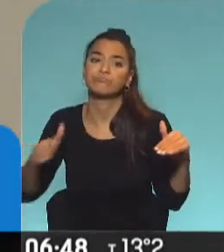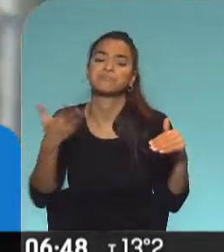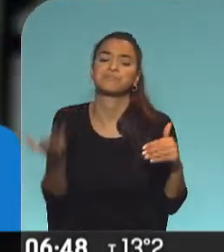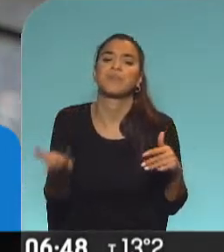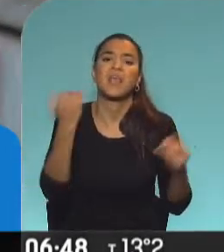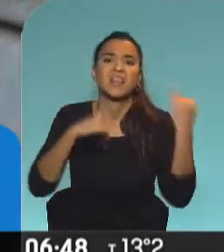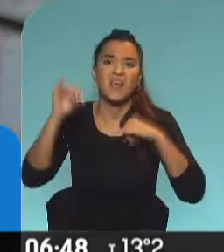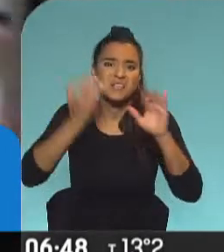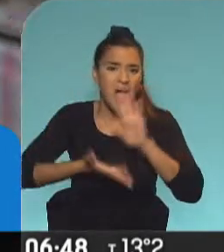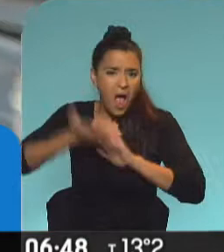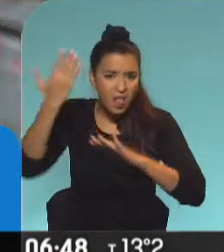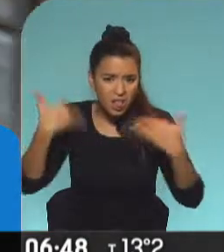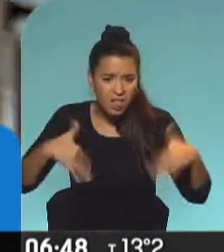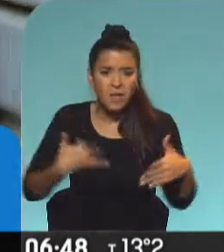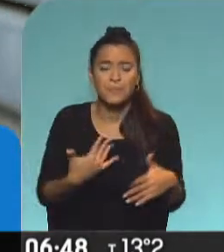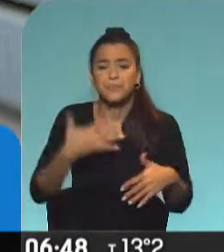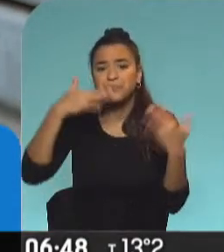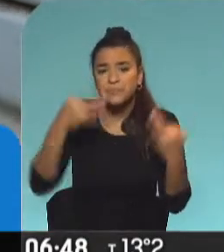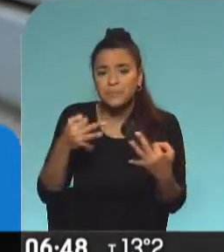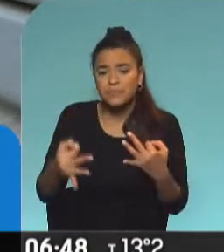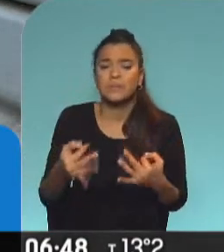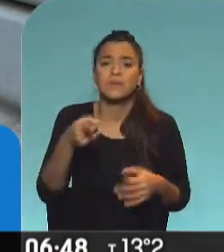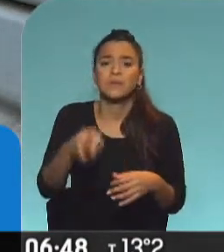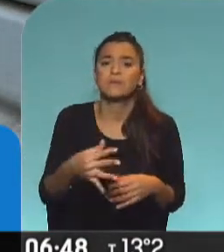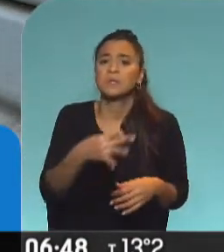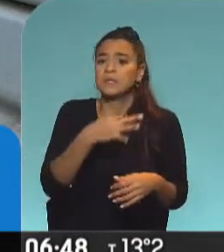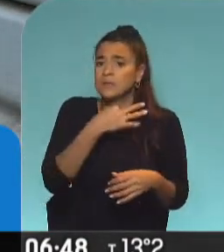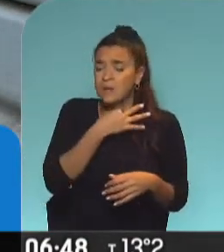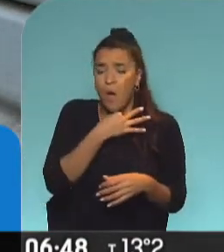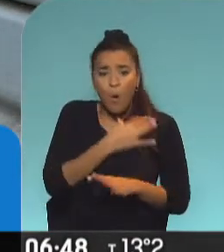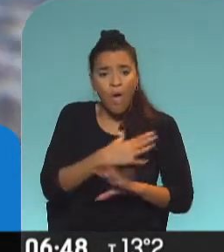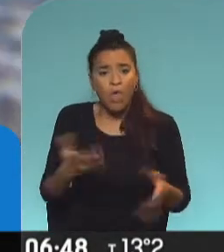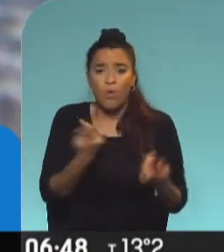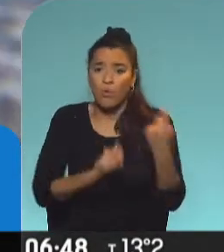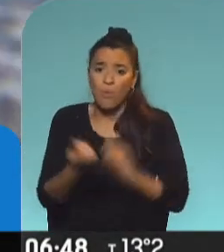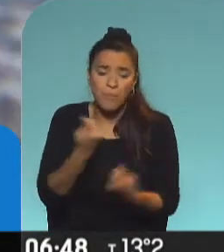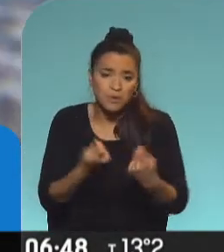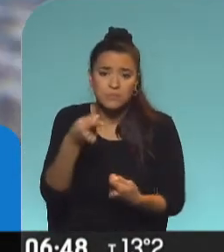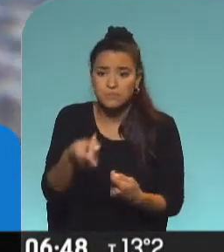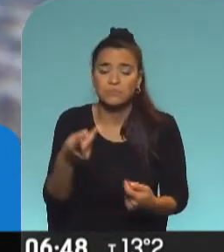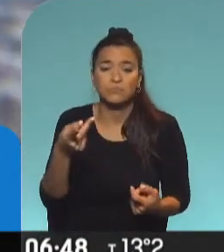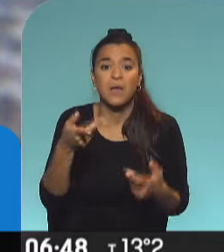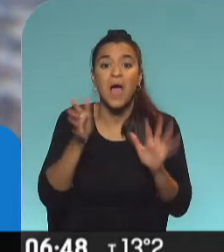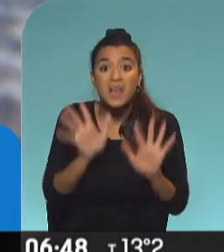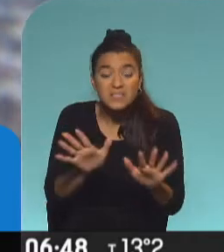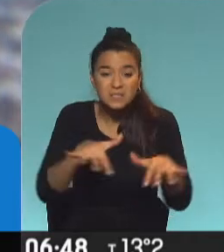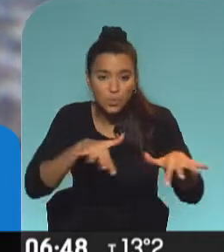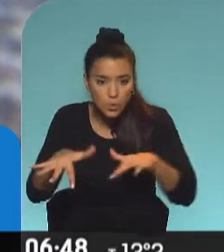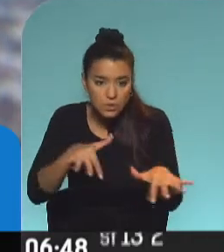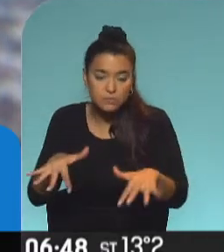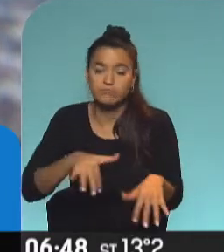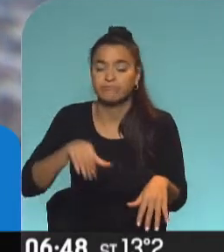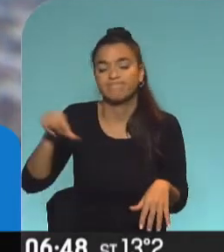tasas de interés, y la verdad que los vio ya sin oxígeno prácticamente a estos comercios, y esto que nos ha pasado, bueno,